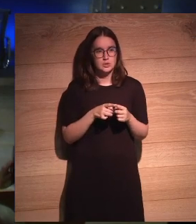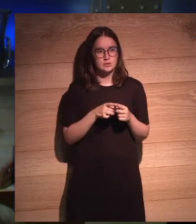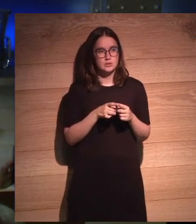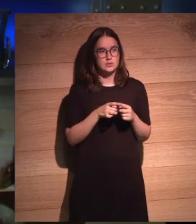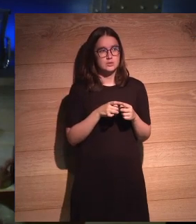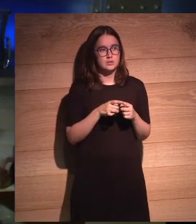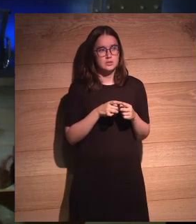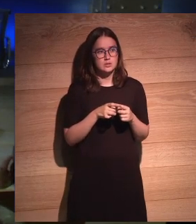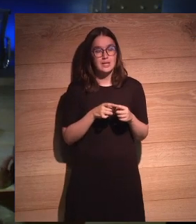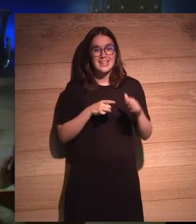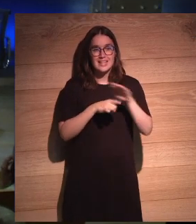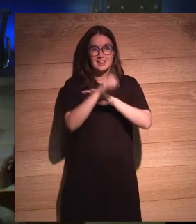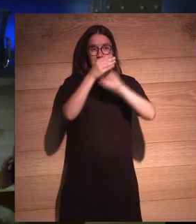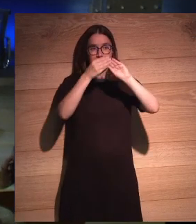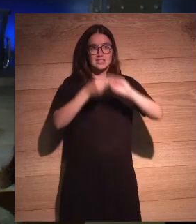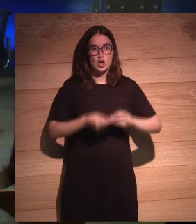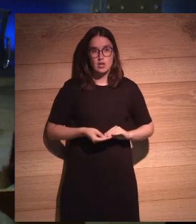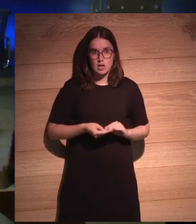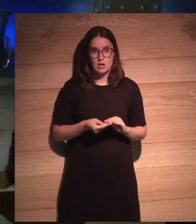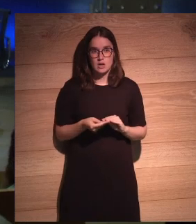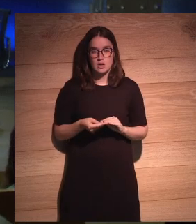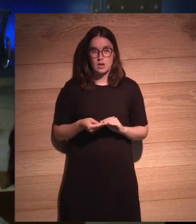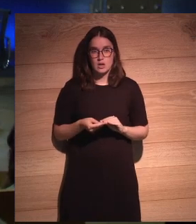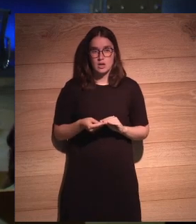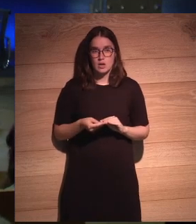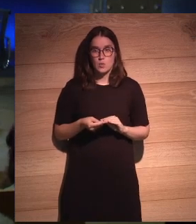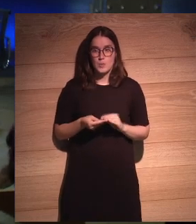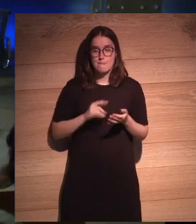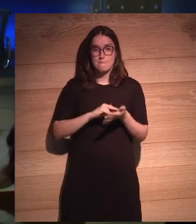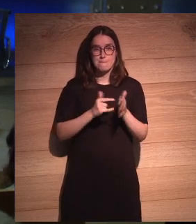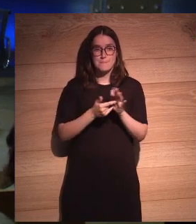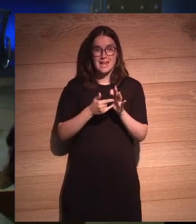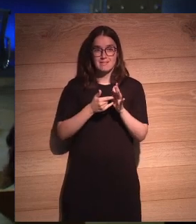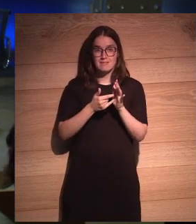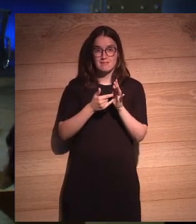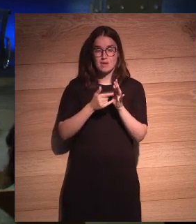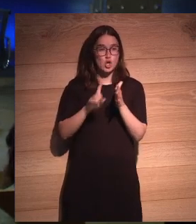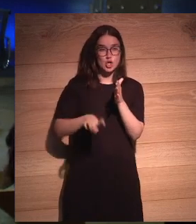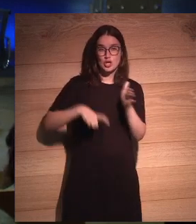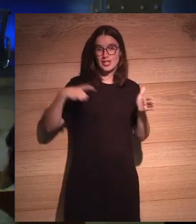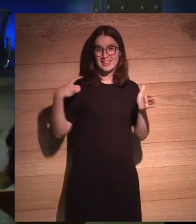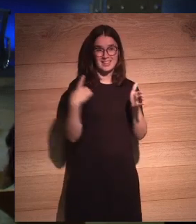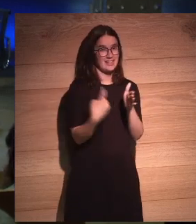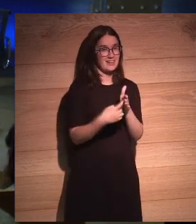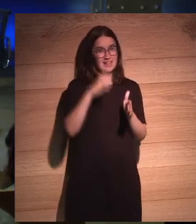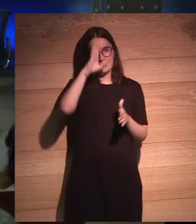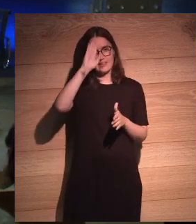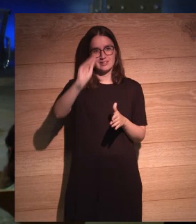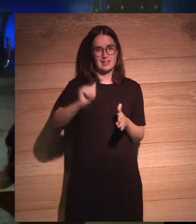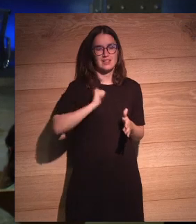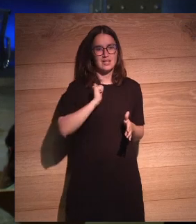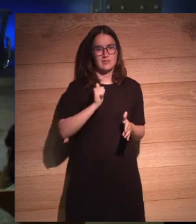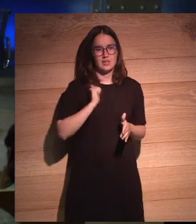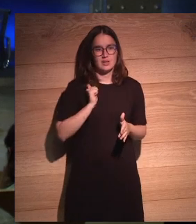sería es necesario desarrollar un plan integral de inteligencia